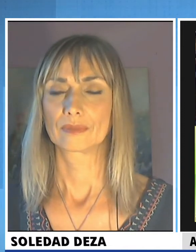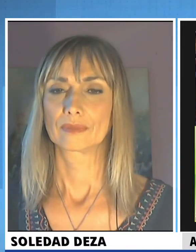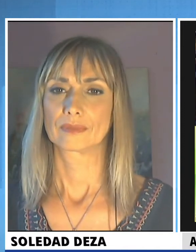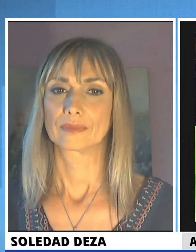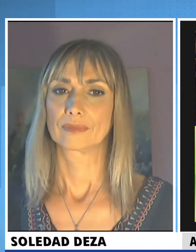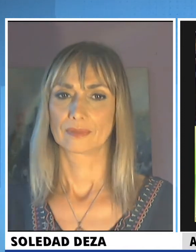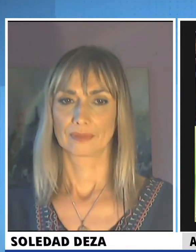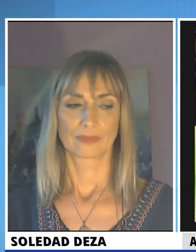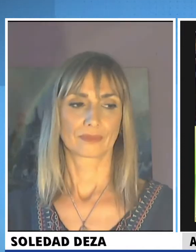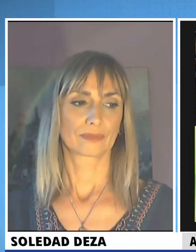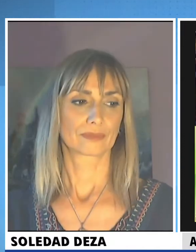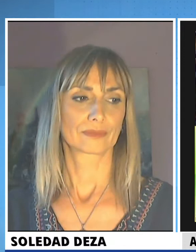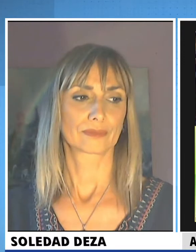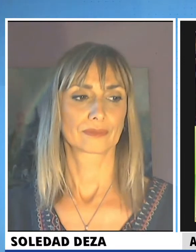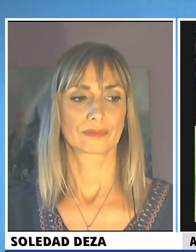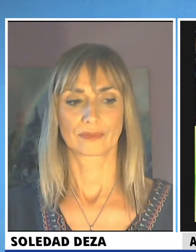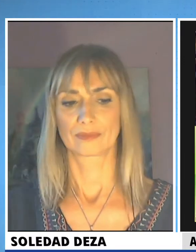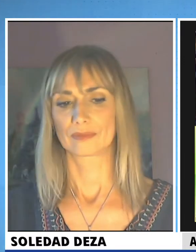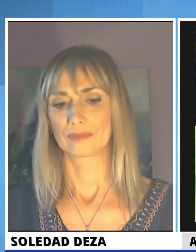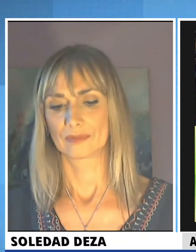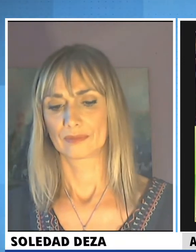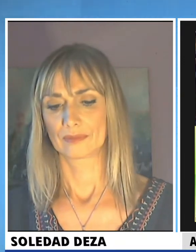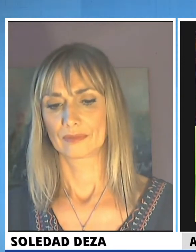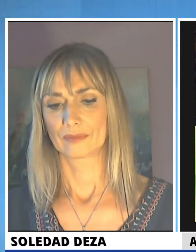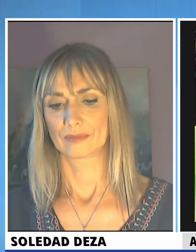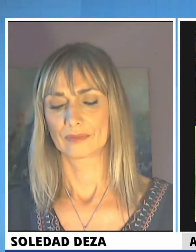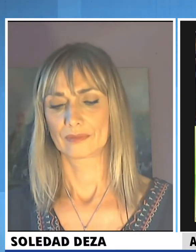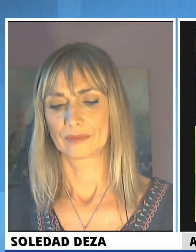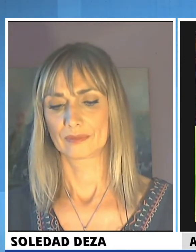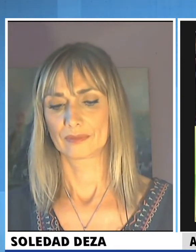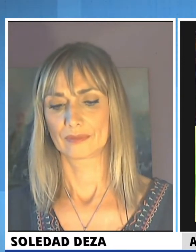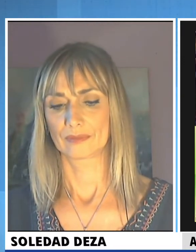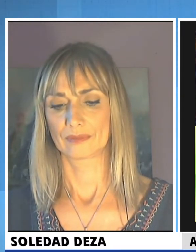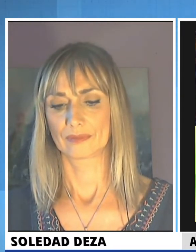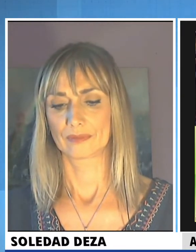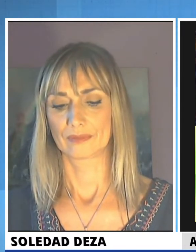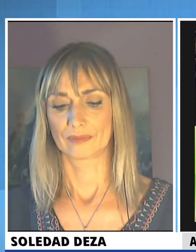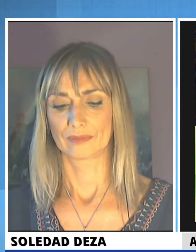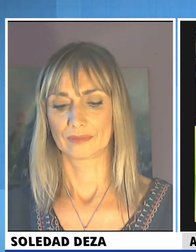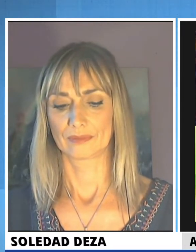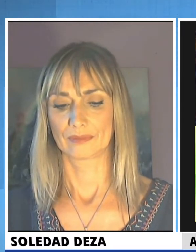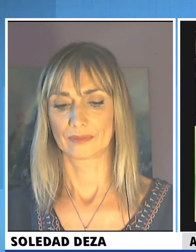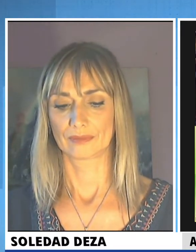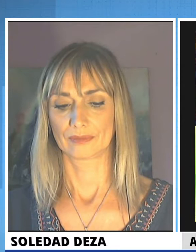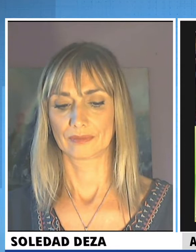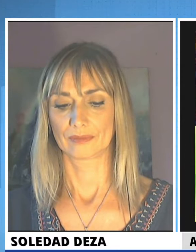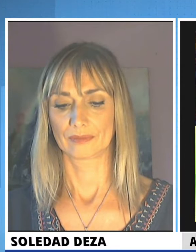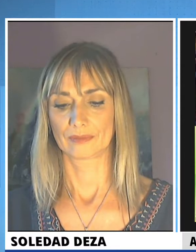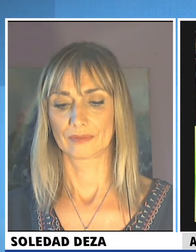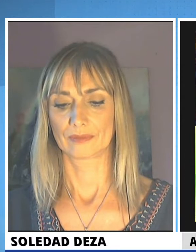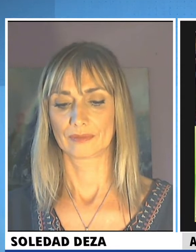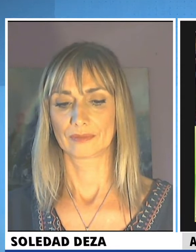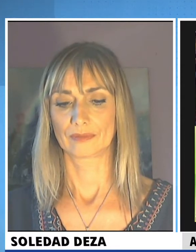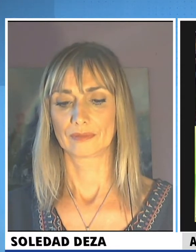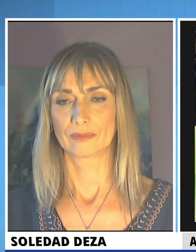y operan de forma estructural a los fines de la subordinación, tanto como la violencia doméstica, quedan naturalizados,